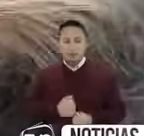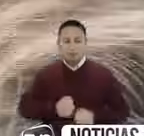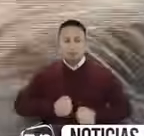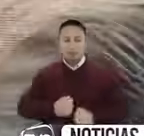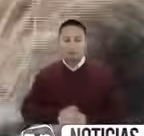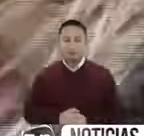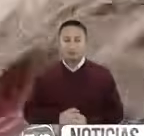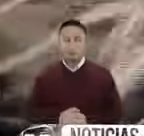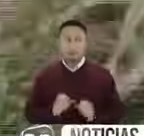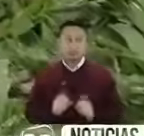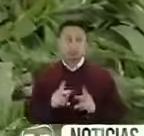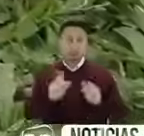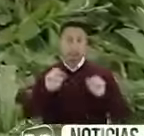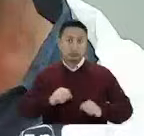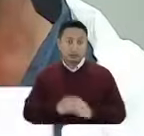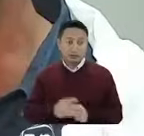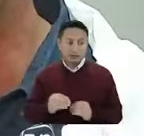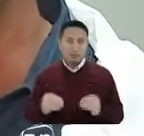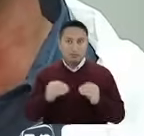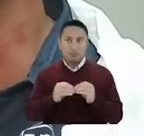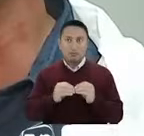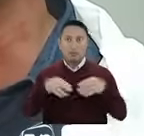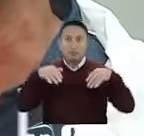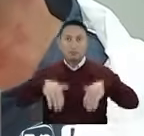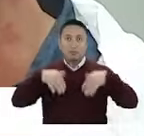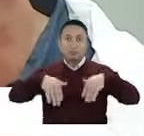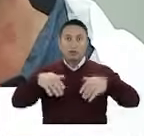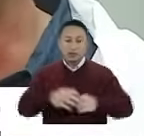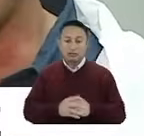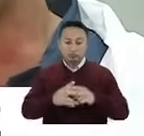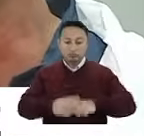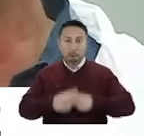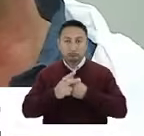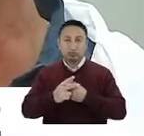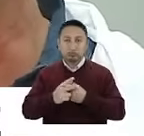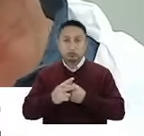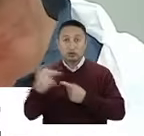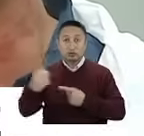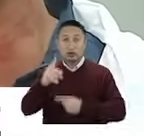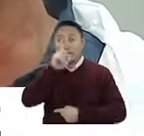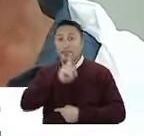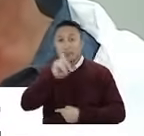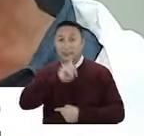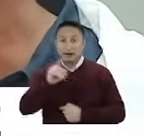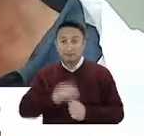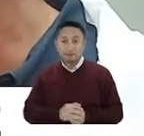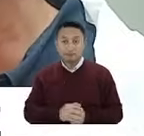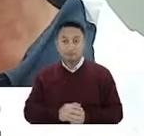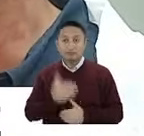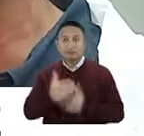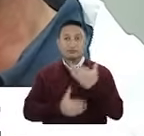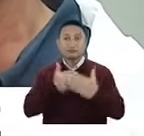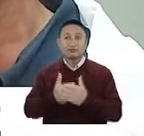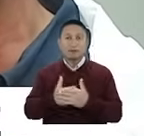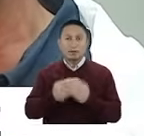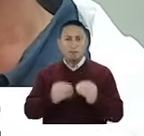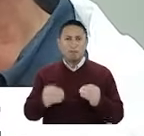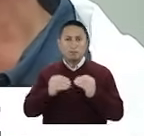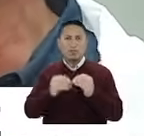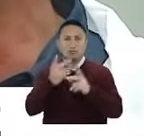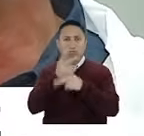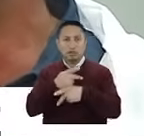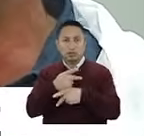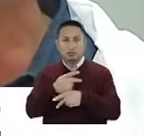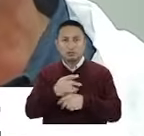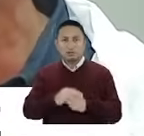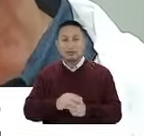el segmento estaba creciendo muchísimo y empezamos a desarrollar no solo helados para mascotas, sino hemos venido desarrollando un montón de otros productos como mantequilla de maní